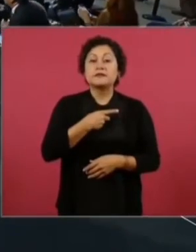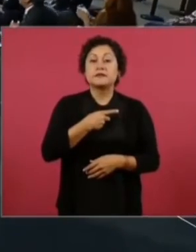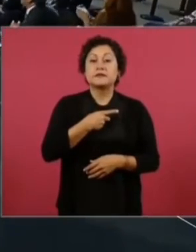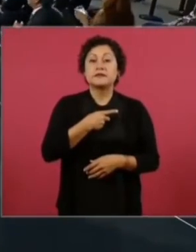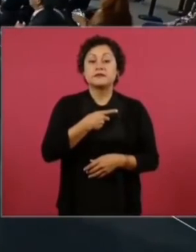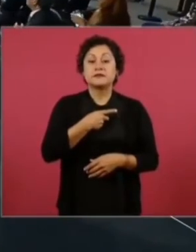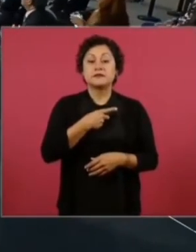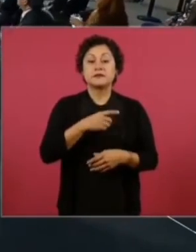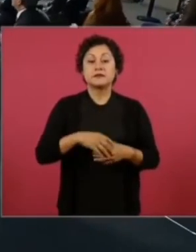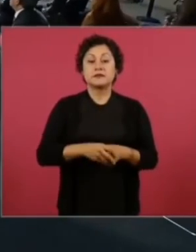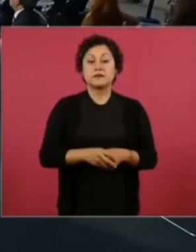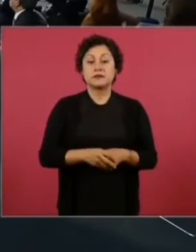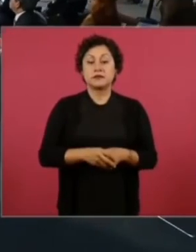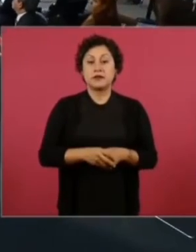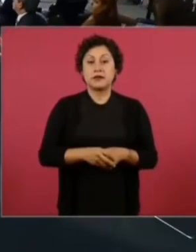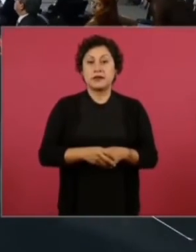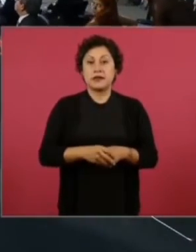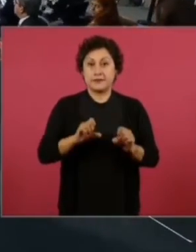En todos estos estados